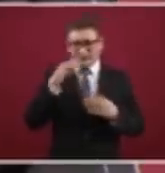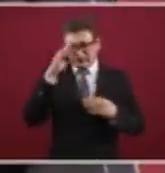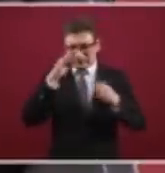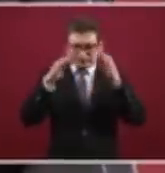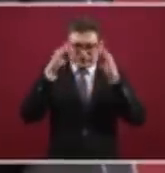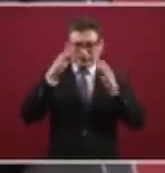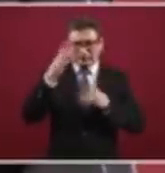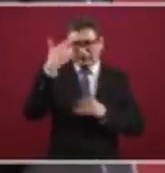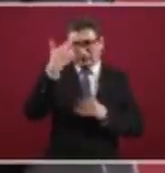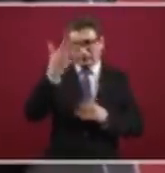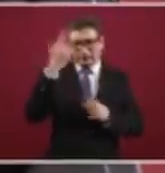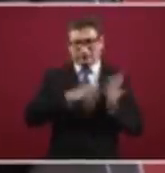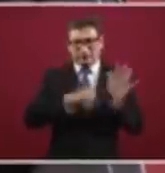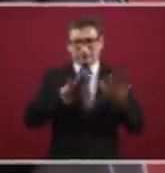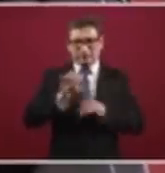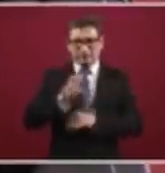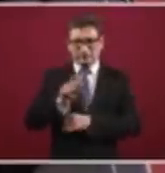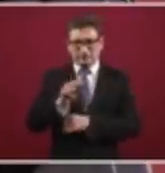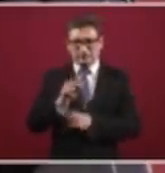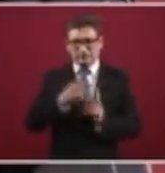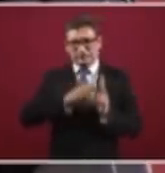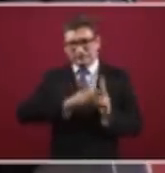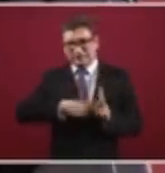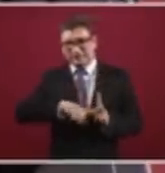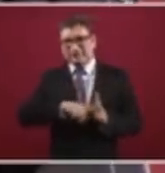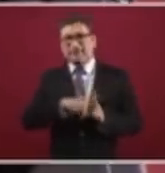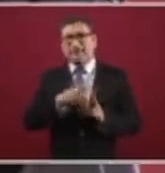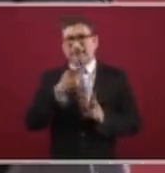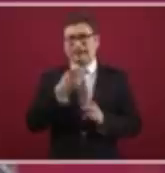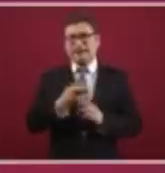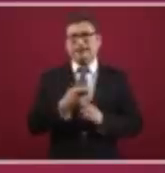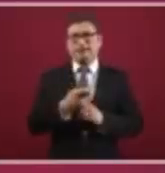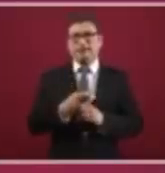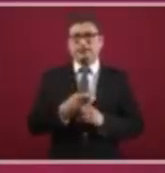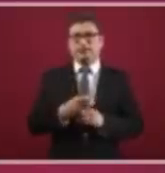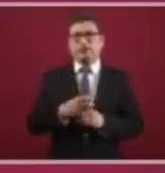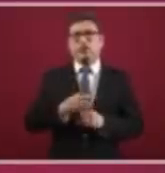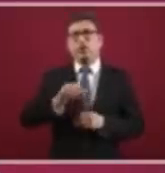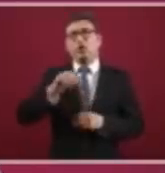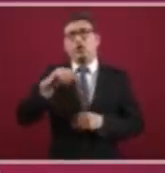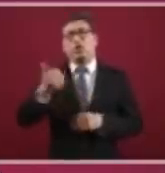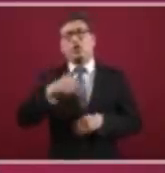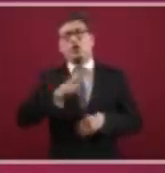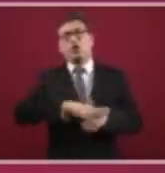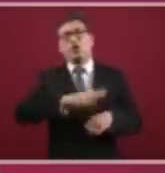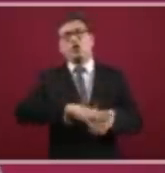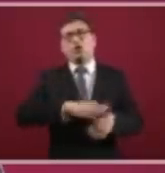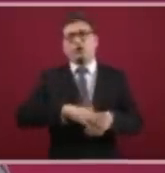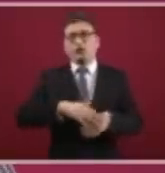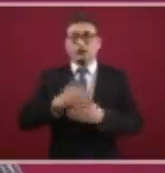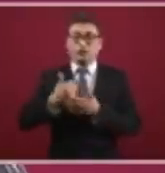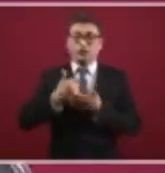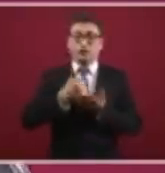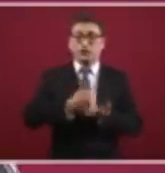a principios de los 80 empezaron a condicionar los apoyos